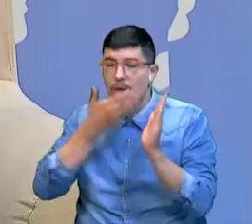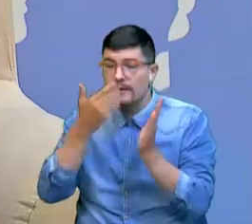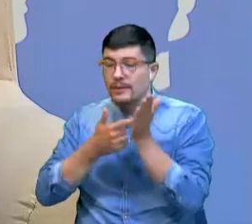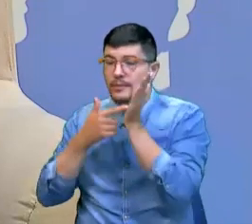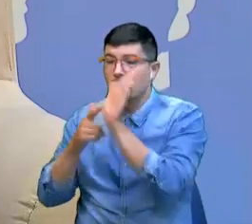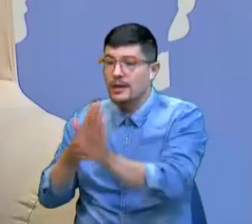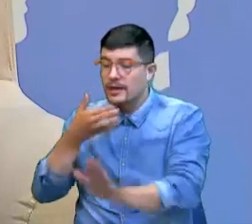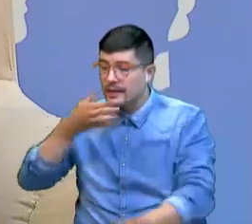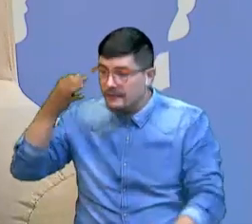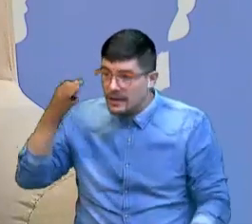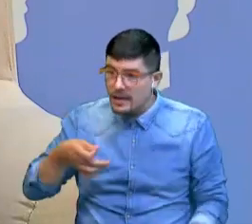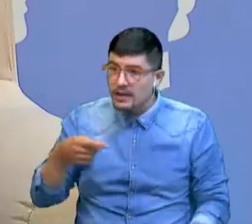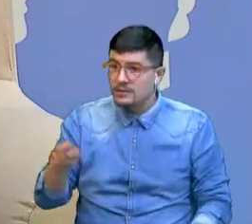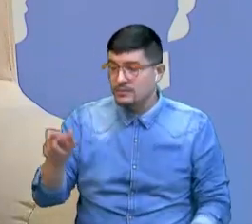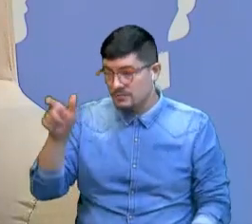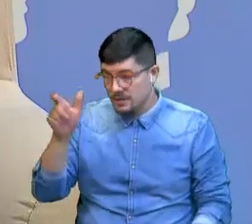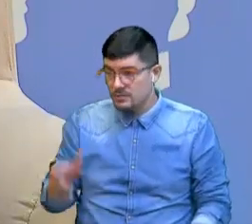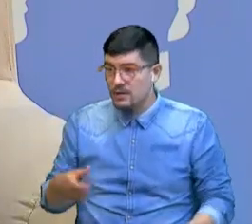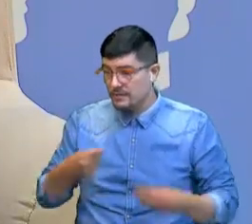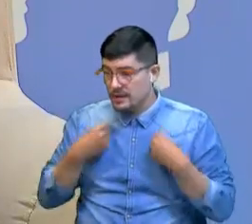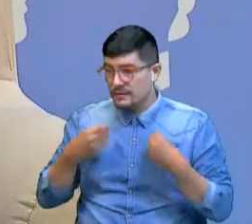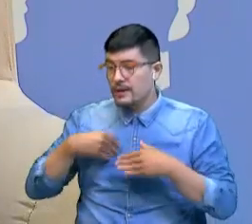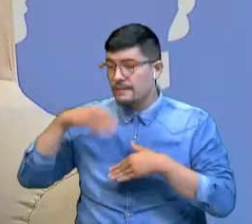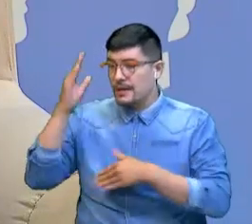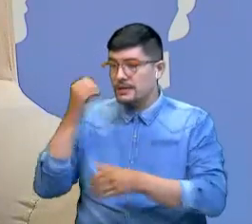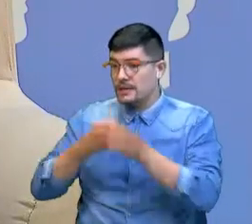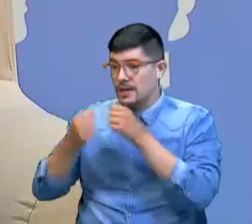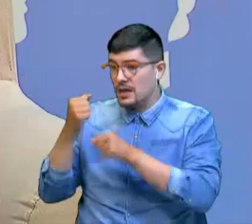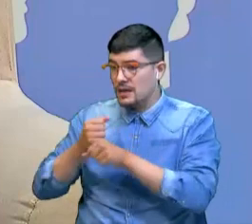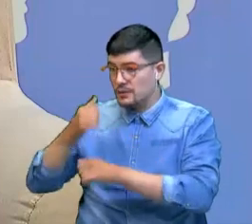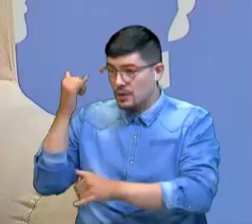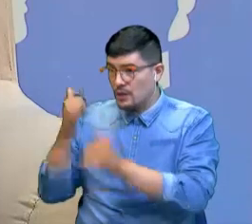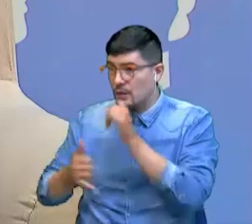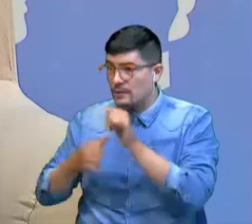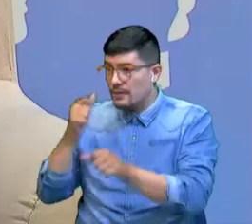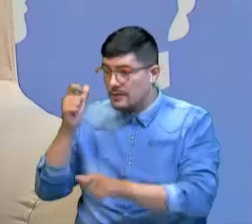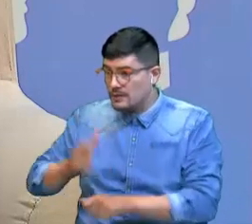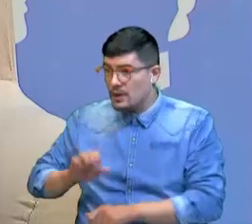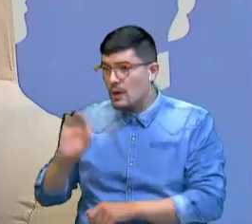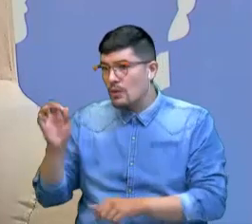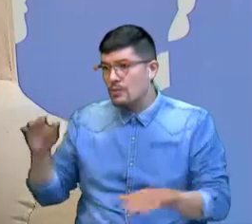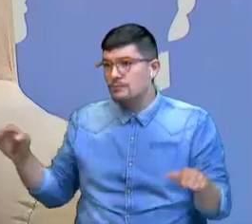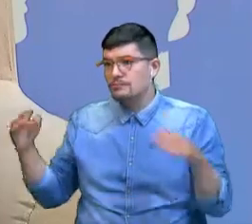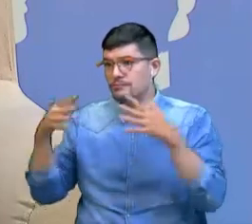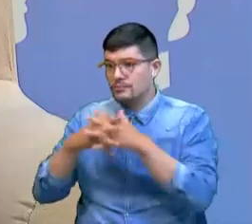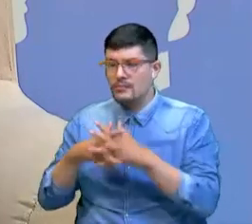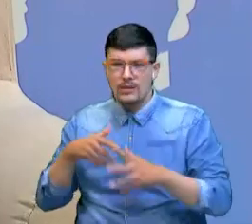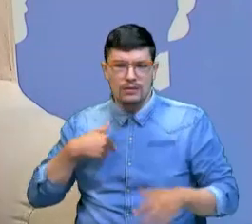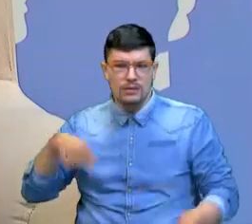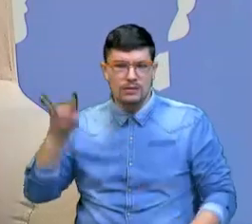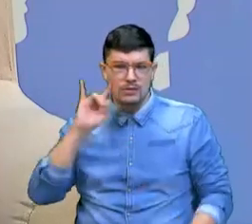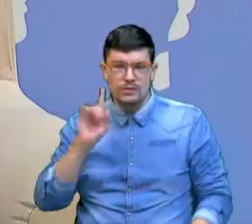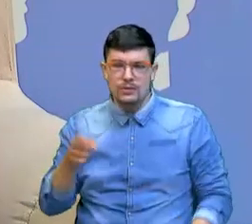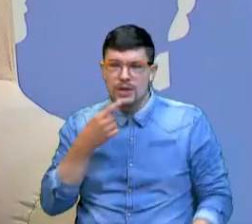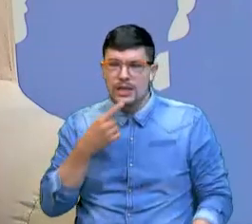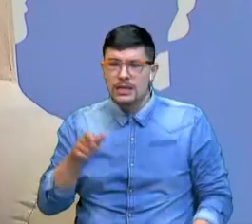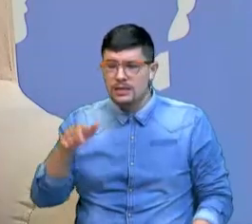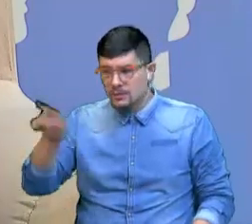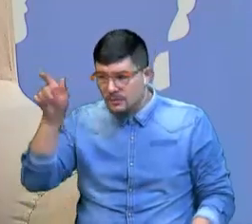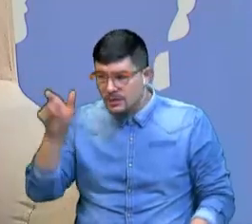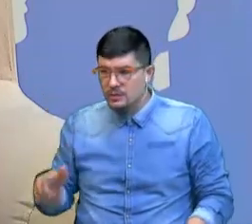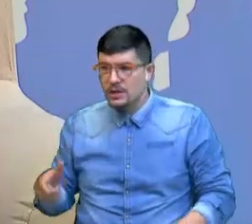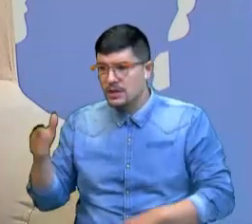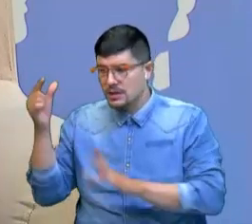si realmente la convivencia fue con la última persona o si fue una convivencia simultánea. Porque yo escucho, la televidente dice, él era